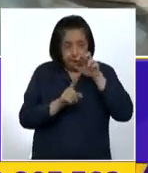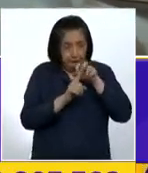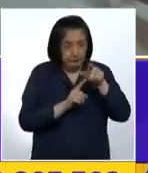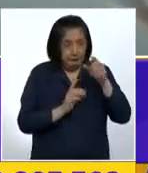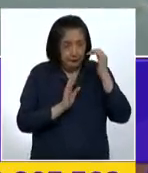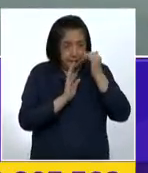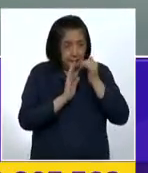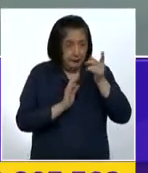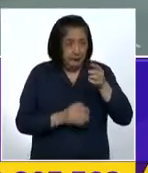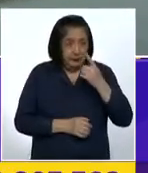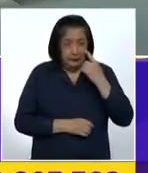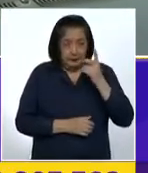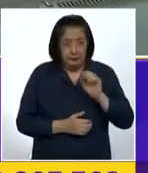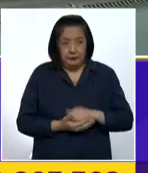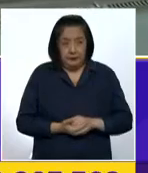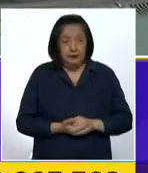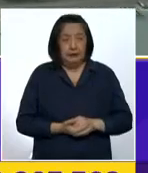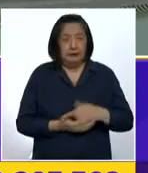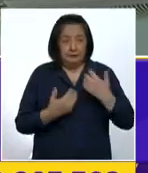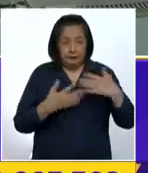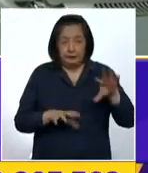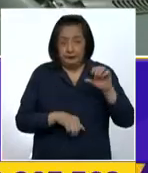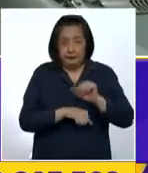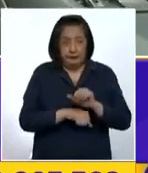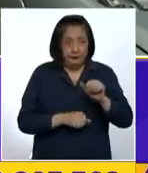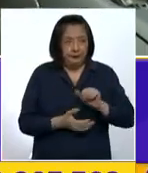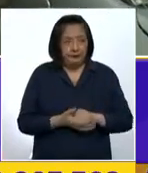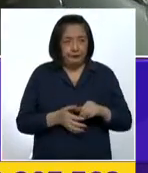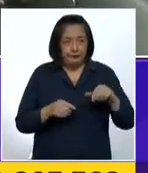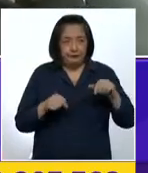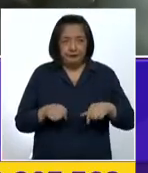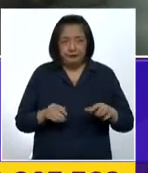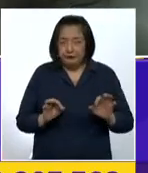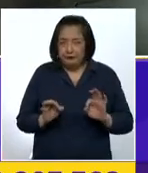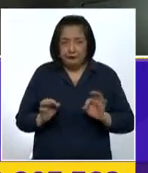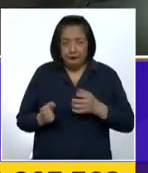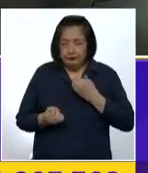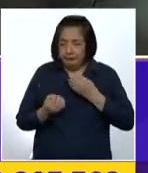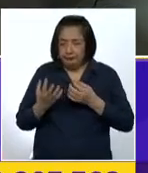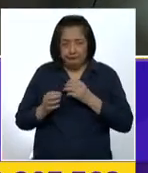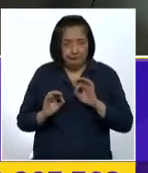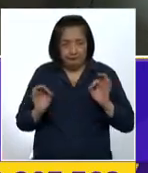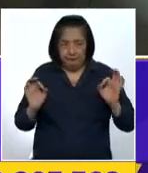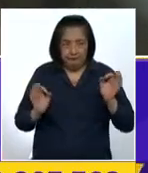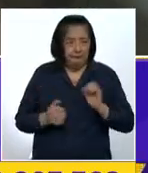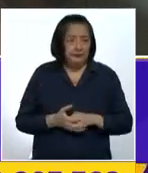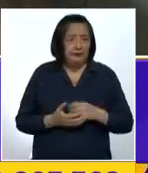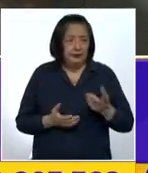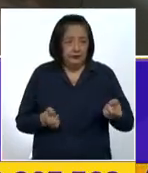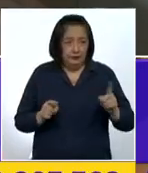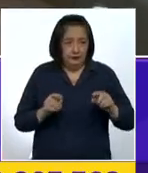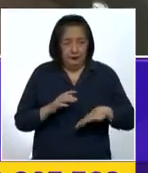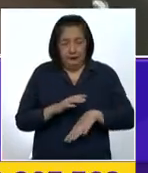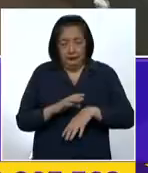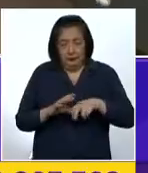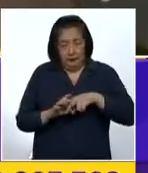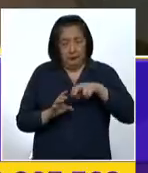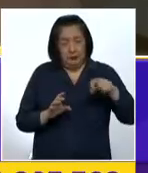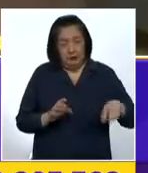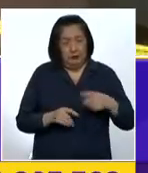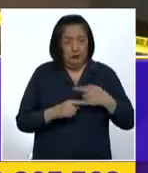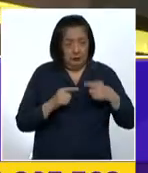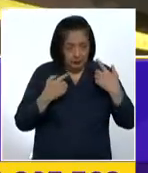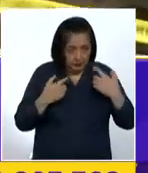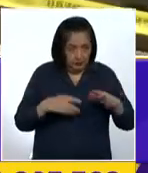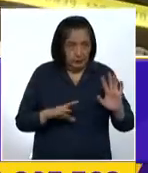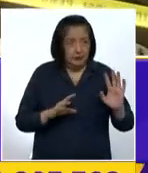las imágenes de este hombre que ha sido detenido, que aquí no ha brindado declaraciones cuando ha salido, ha sido trasladado, pero ya